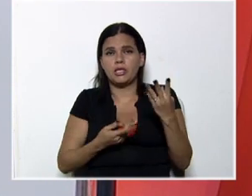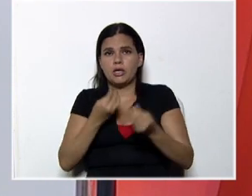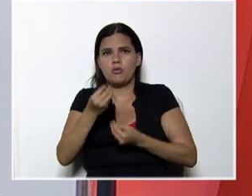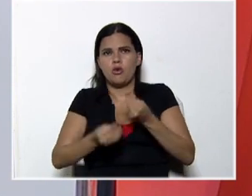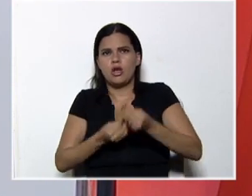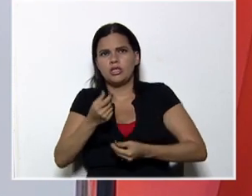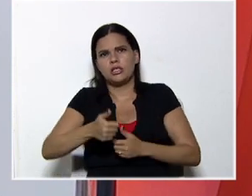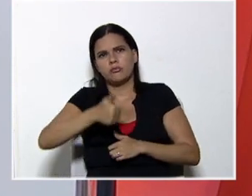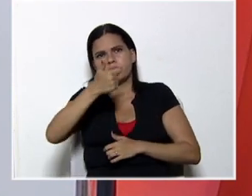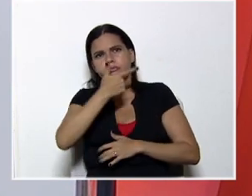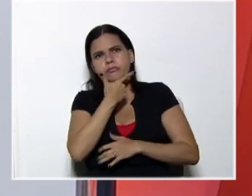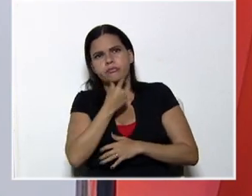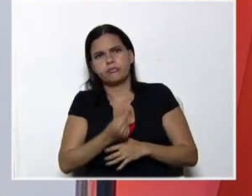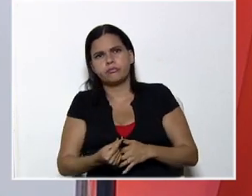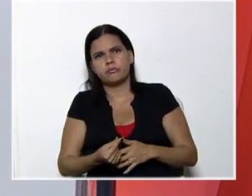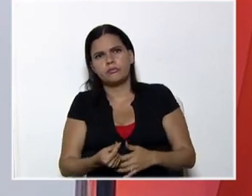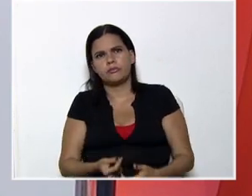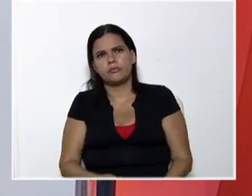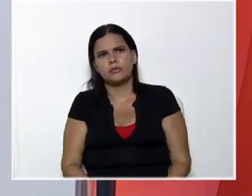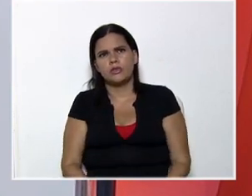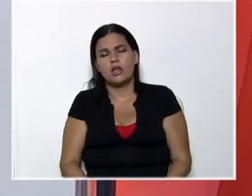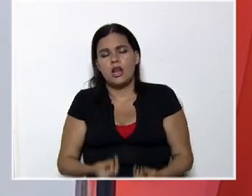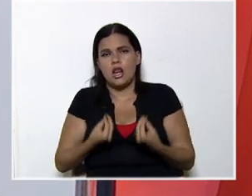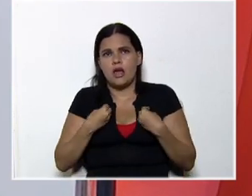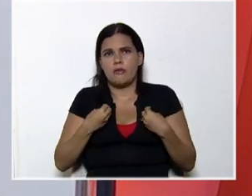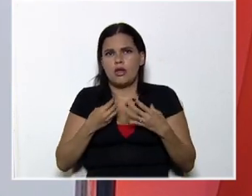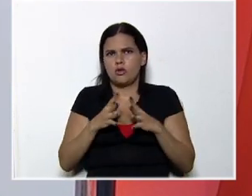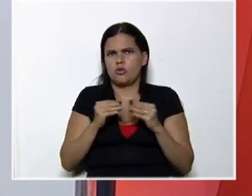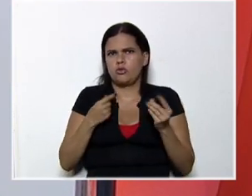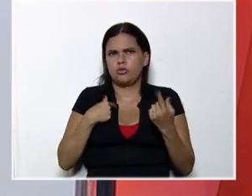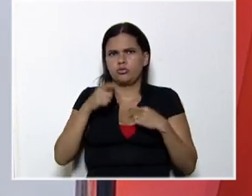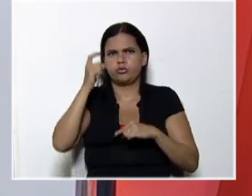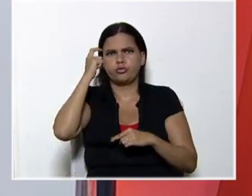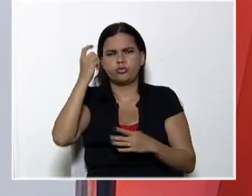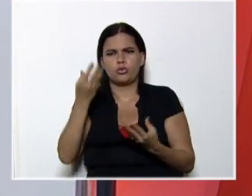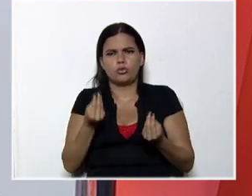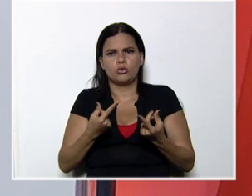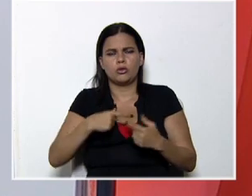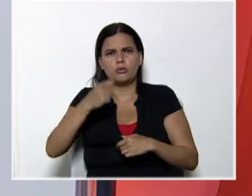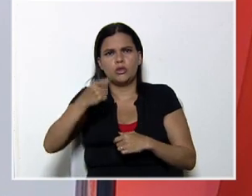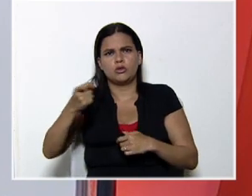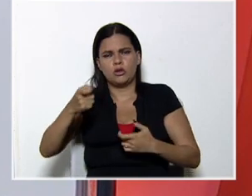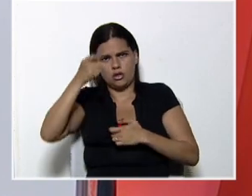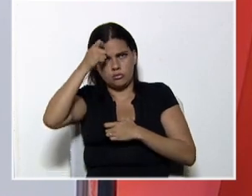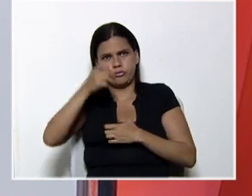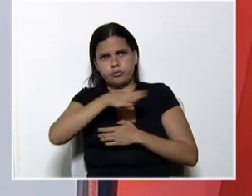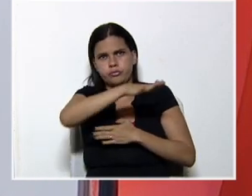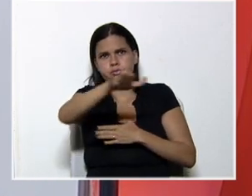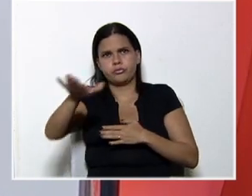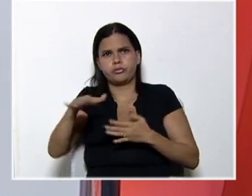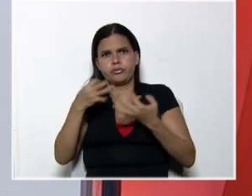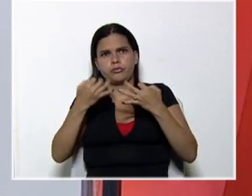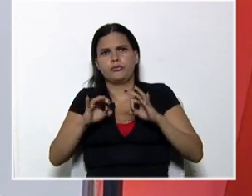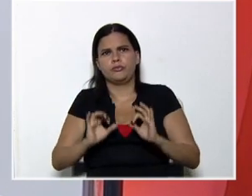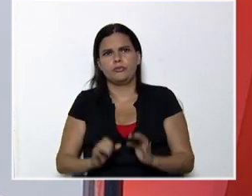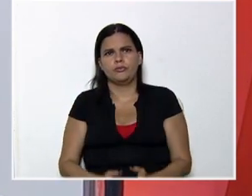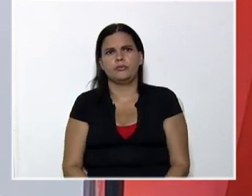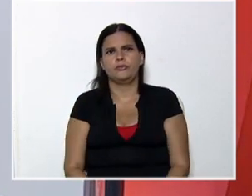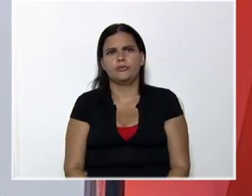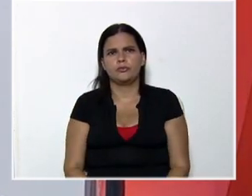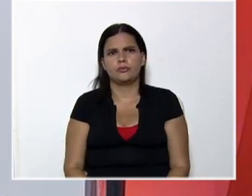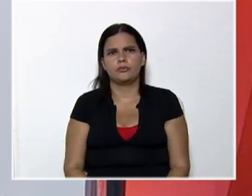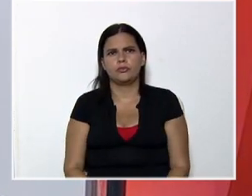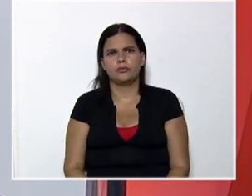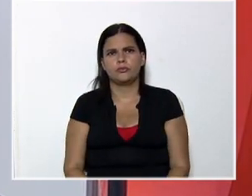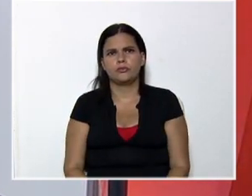facilitarnos la vida cotidiana de muchas personas o de la población en general. Bien,